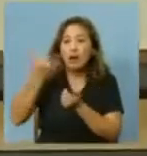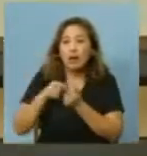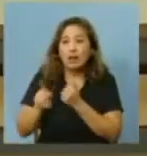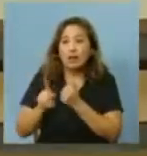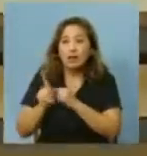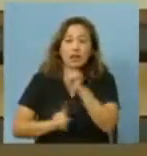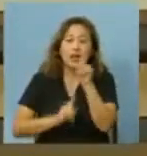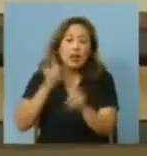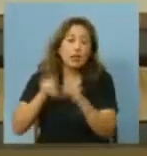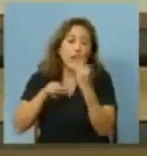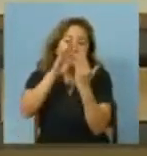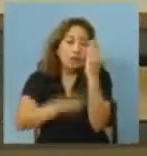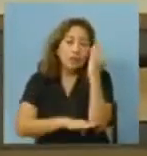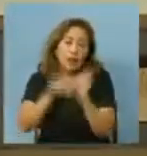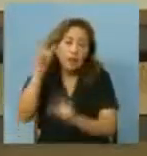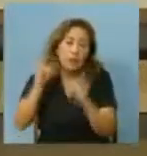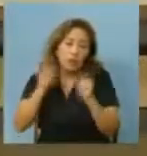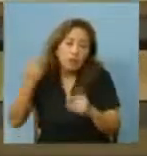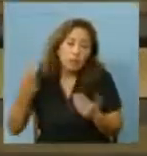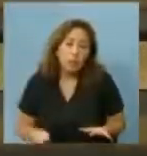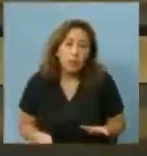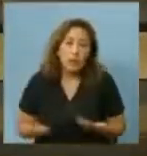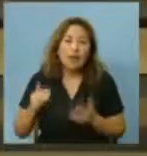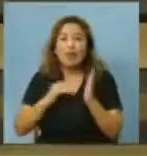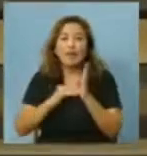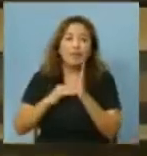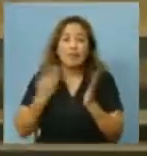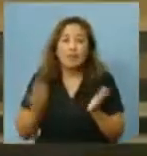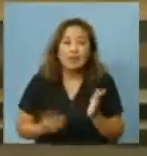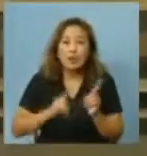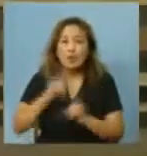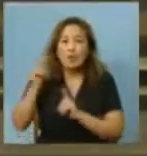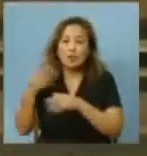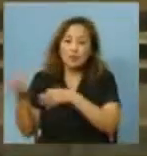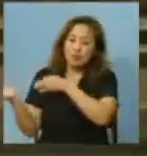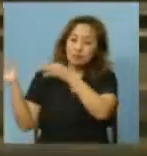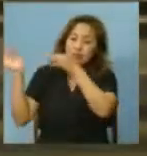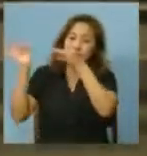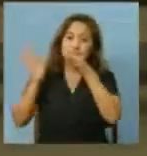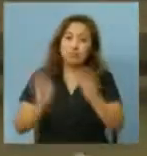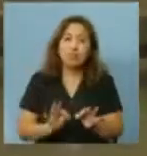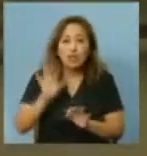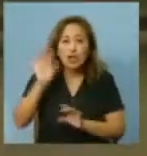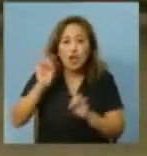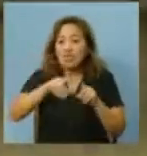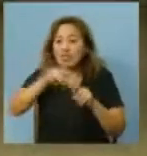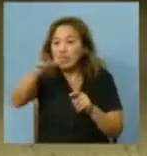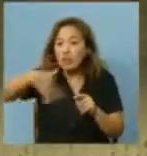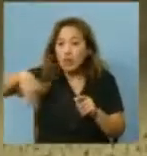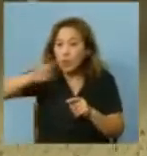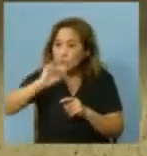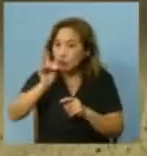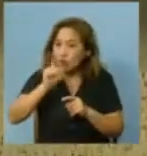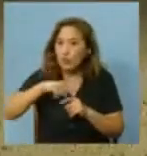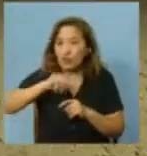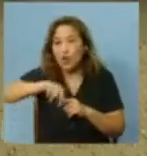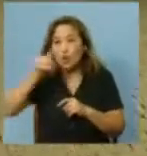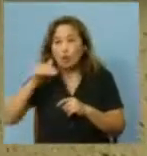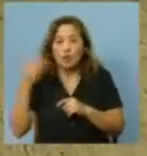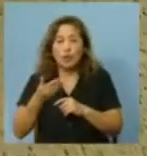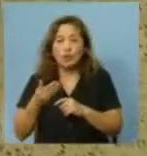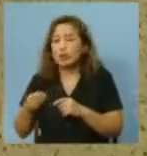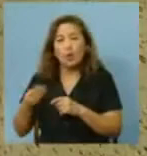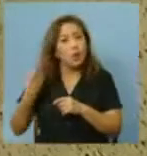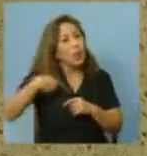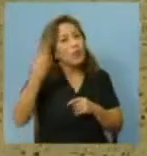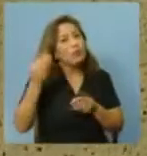a veces disminuye, pero lo que pasa es que a veces la gente también viene de otros lugares, no solamente todos son del barrio. ¿Cuándo aumenta